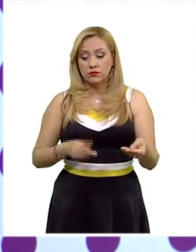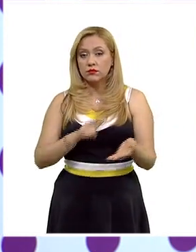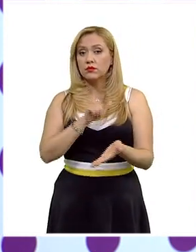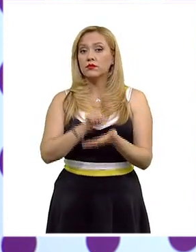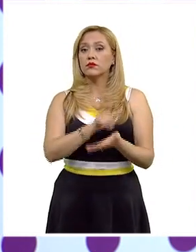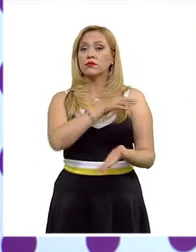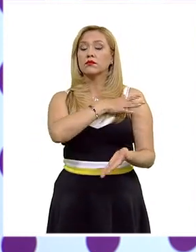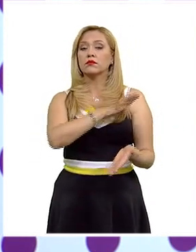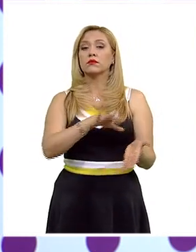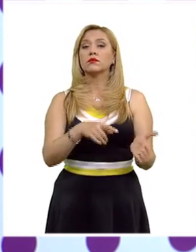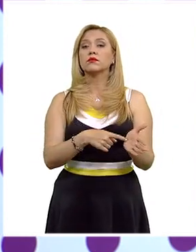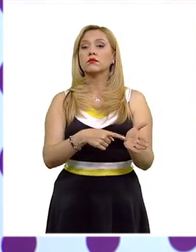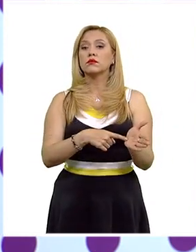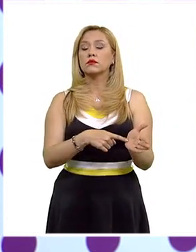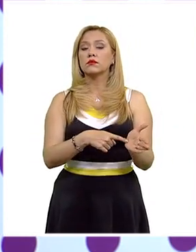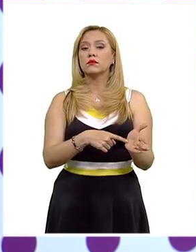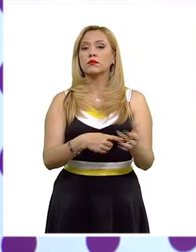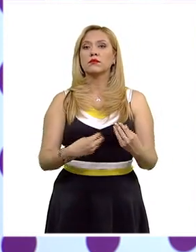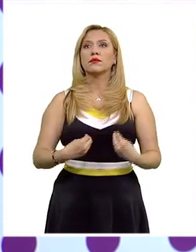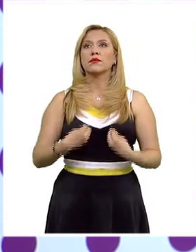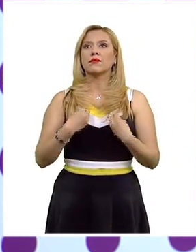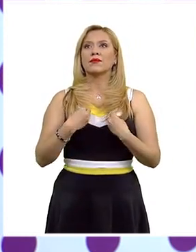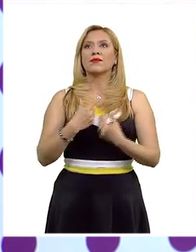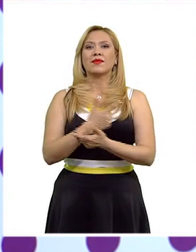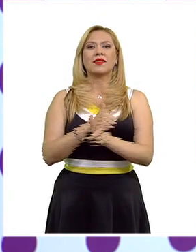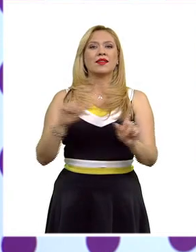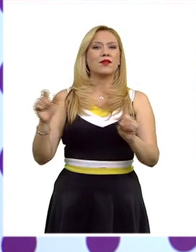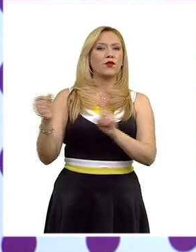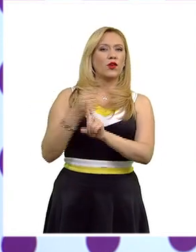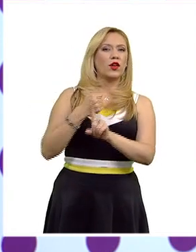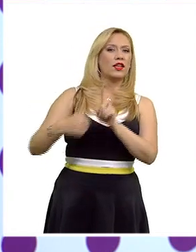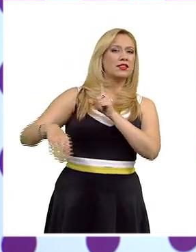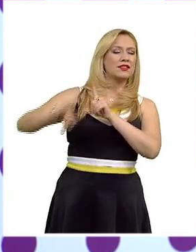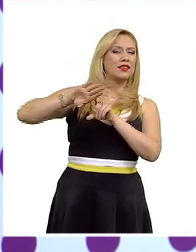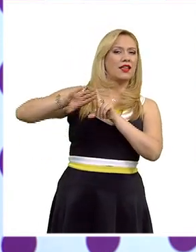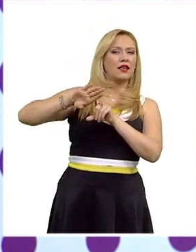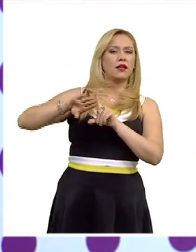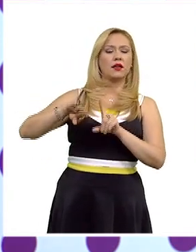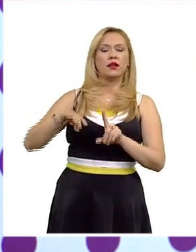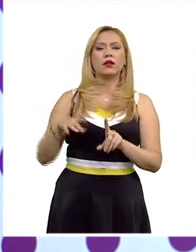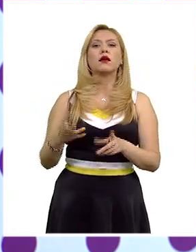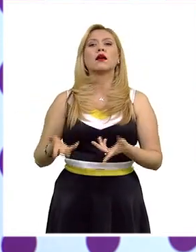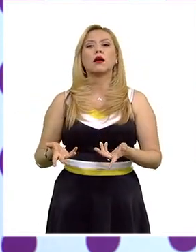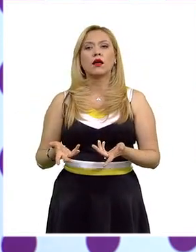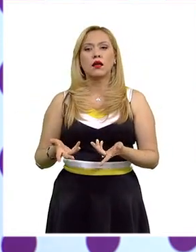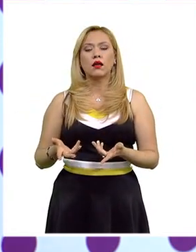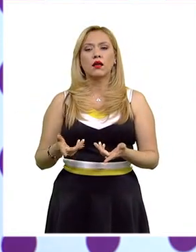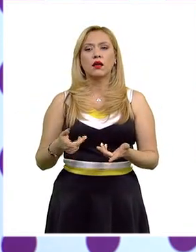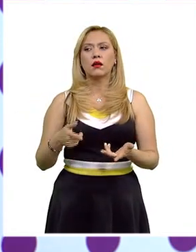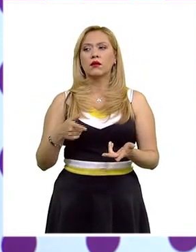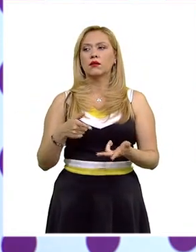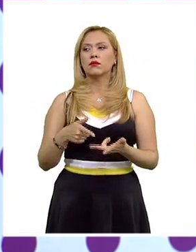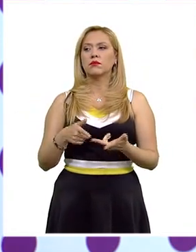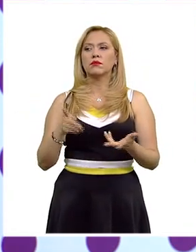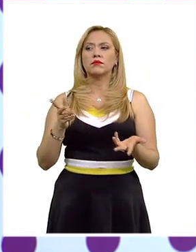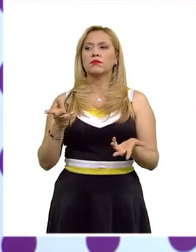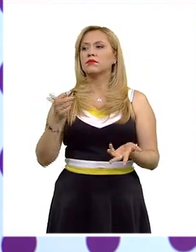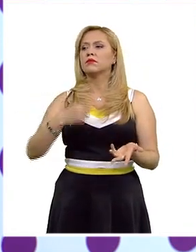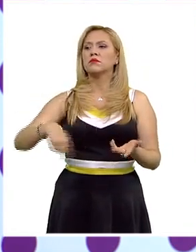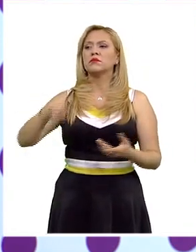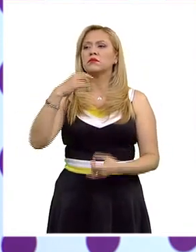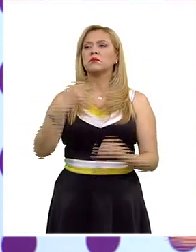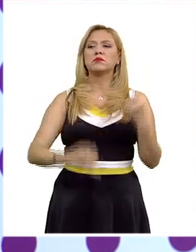Ley General de Acceso a una vida libre de violencia, y que decía muy bien Aleida que se toma, que los